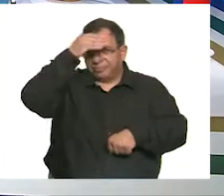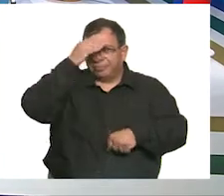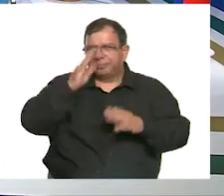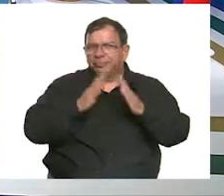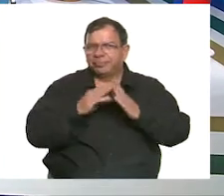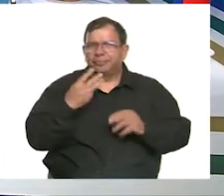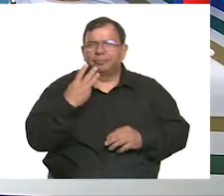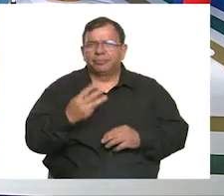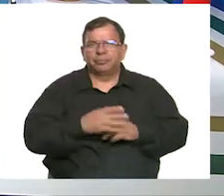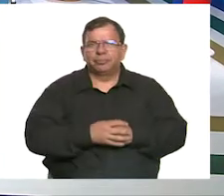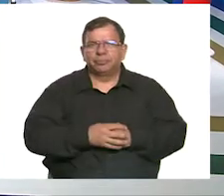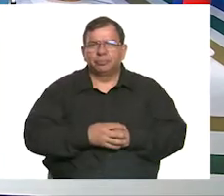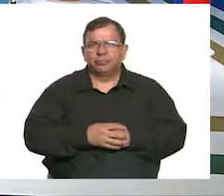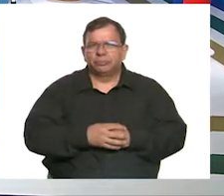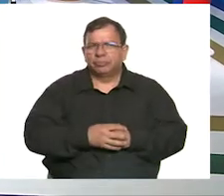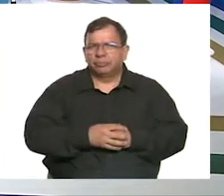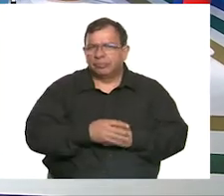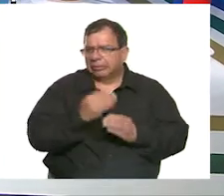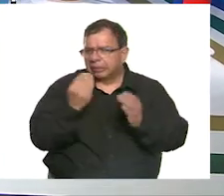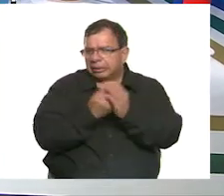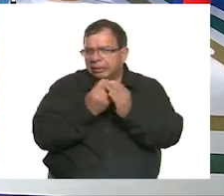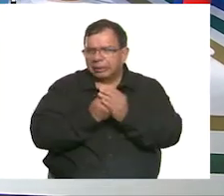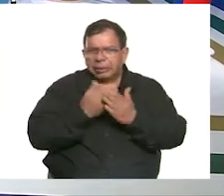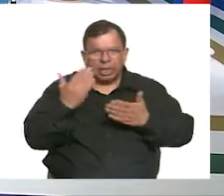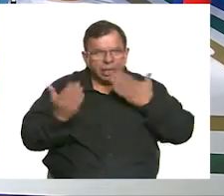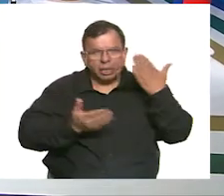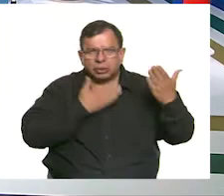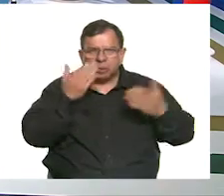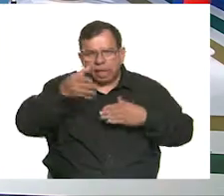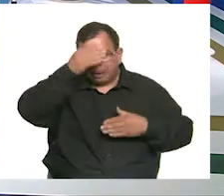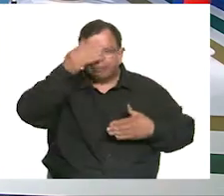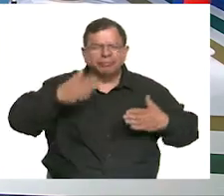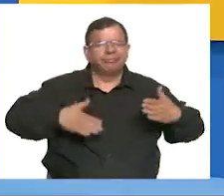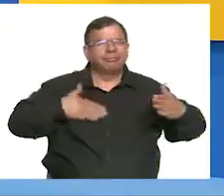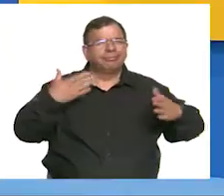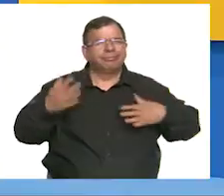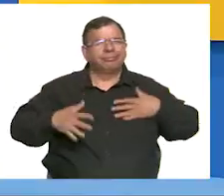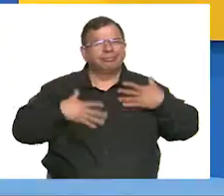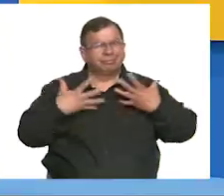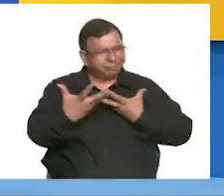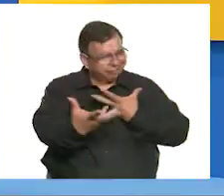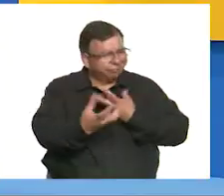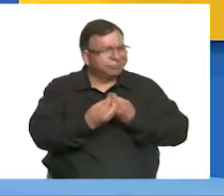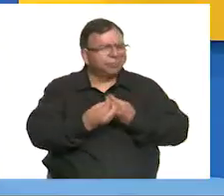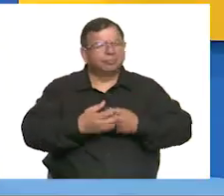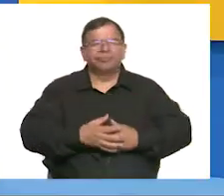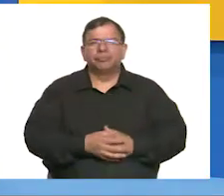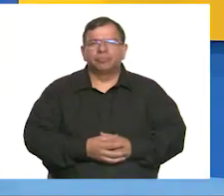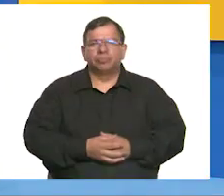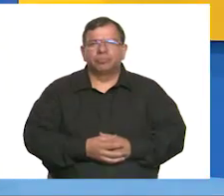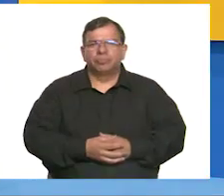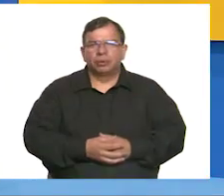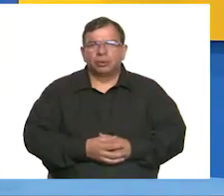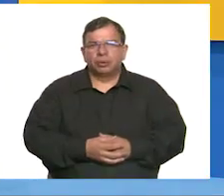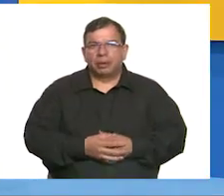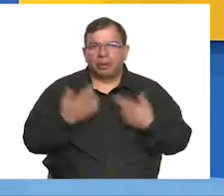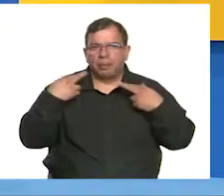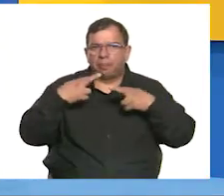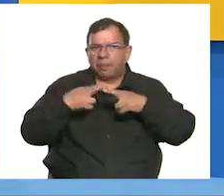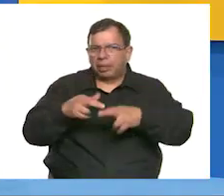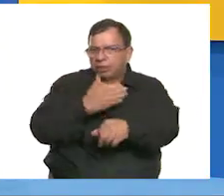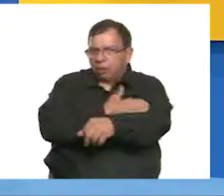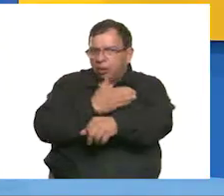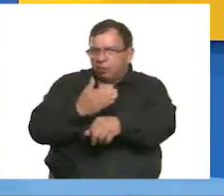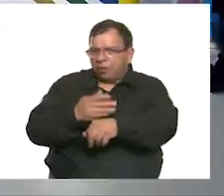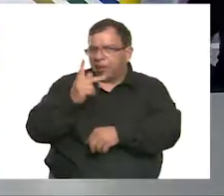3, en un espacio en el que vas a estudiar, aprender y divertirte junto con nosotros. Nos acompaña el maestro Pedro